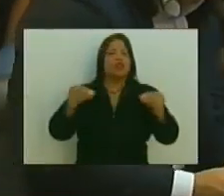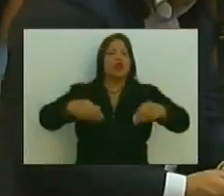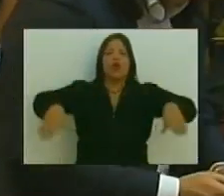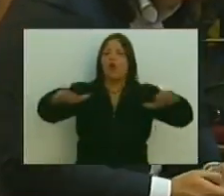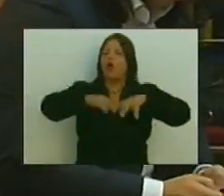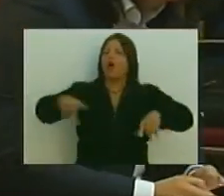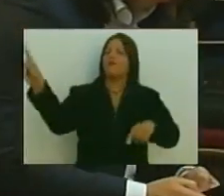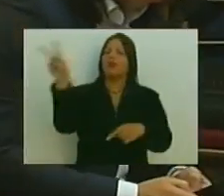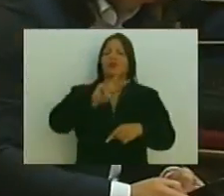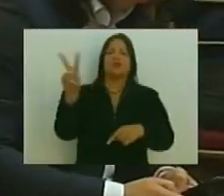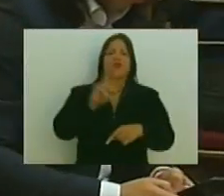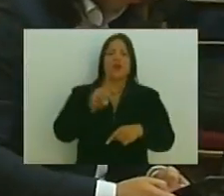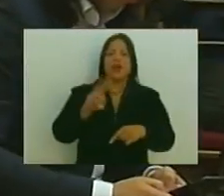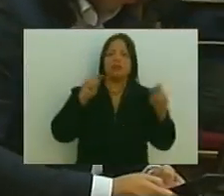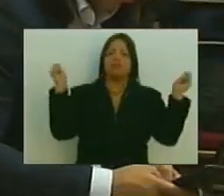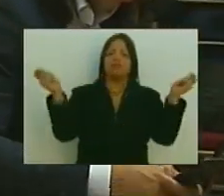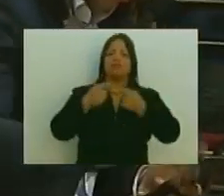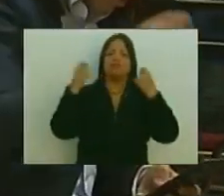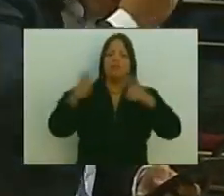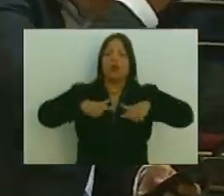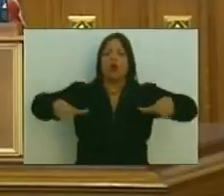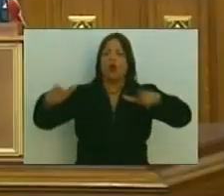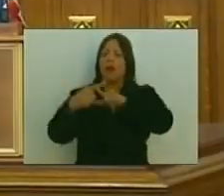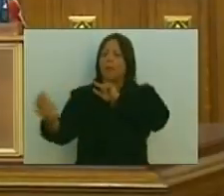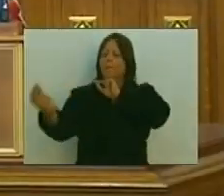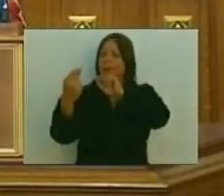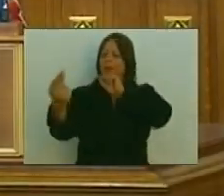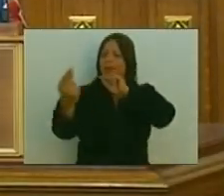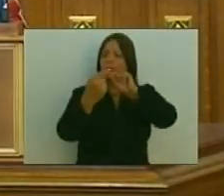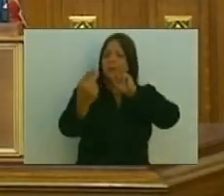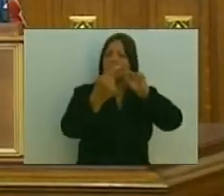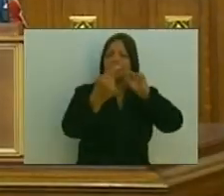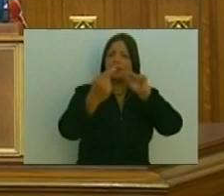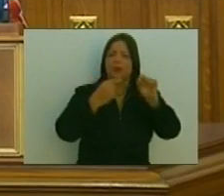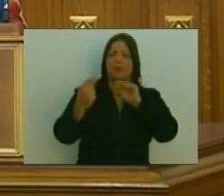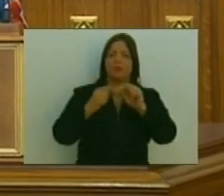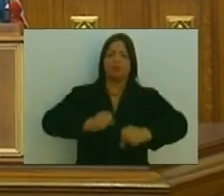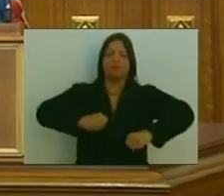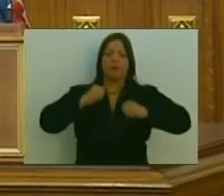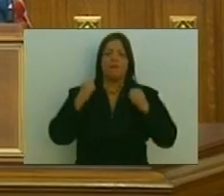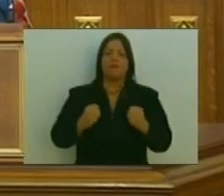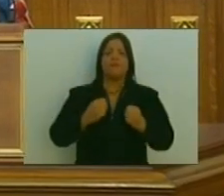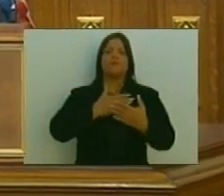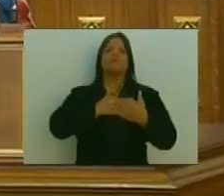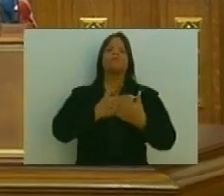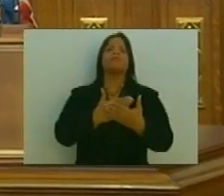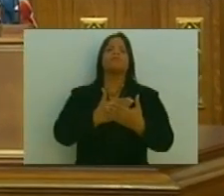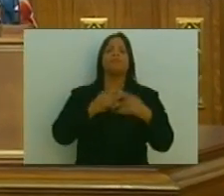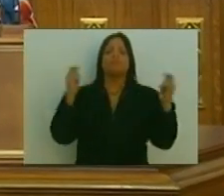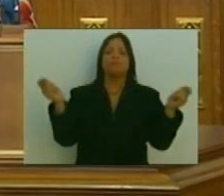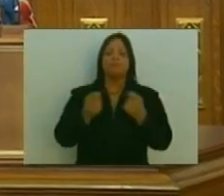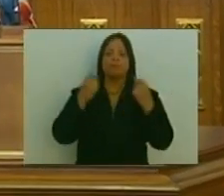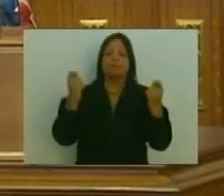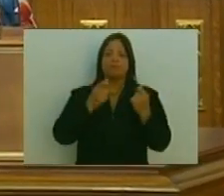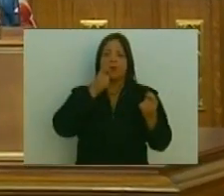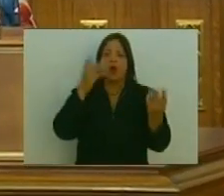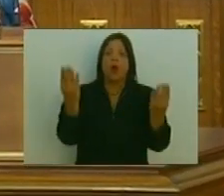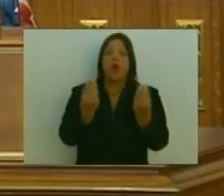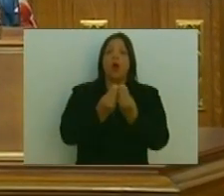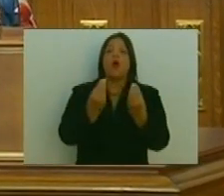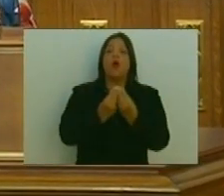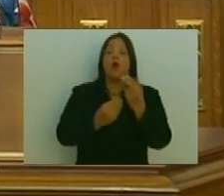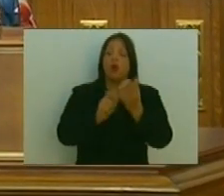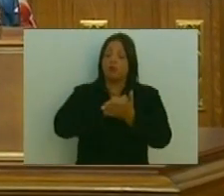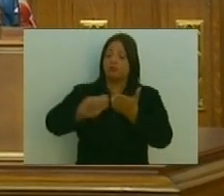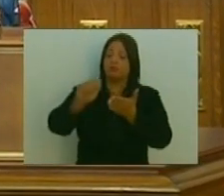territorio nacional para promover espacios de participación ciudadana con la firme voluntad de emprender con el pueblo la